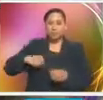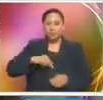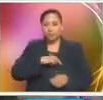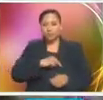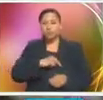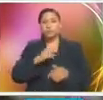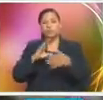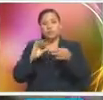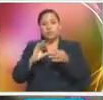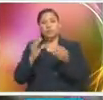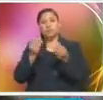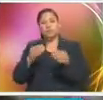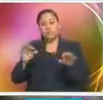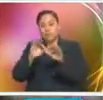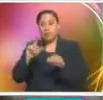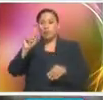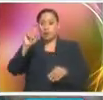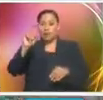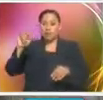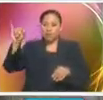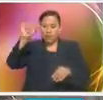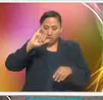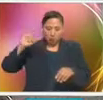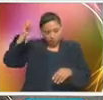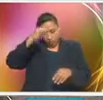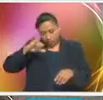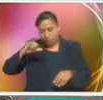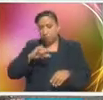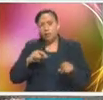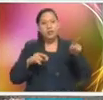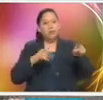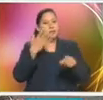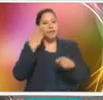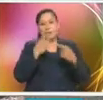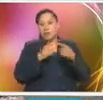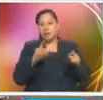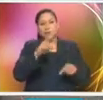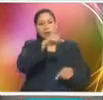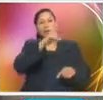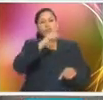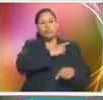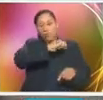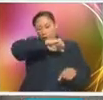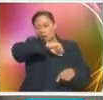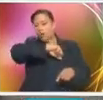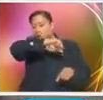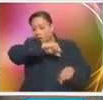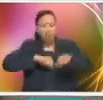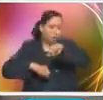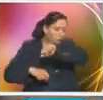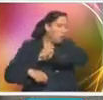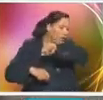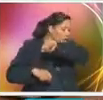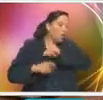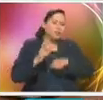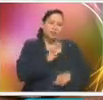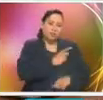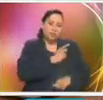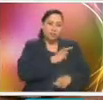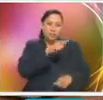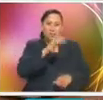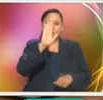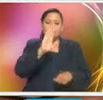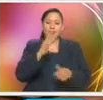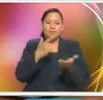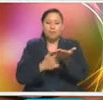de la importancia de mantenerlos hidratados, humectados, en este caso no, ellos solitos se hidratan. Tienen, me decías, un tipo